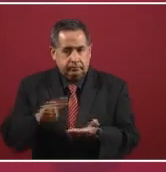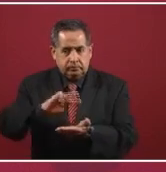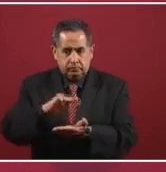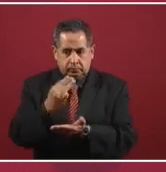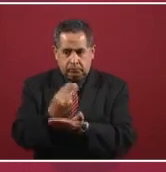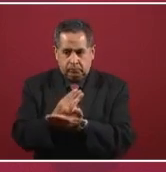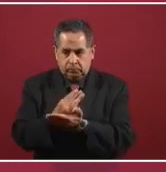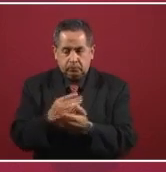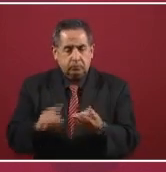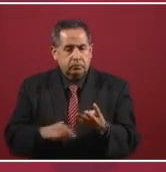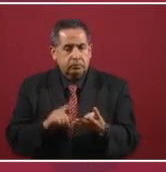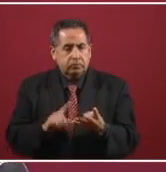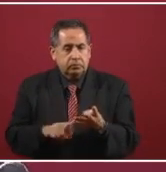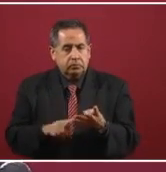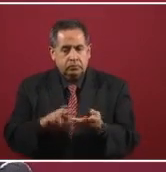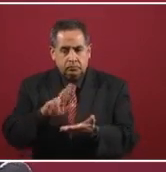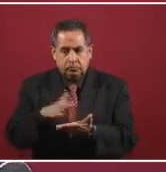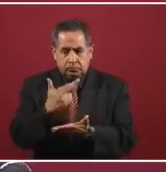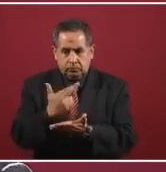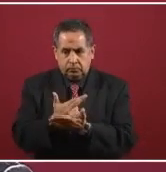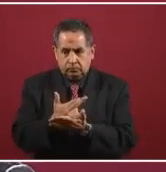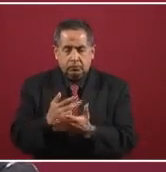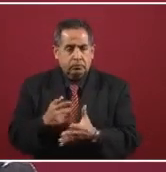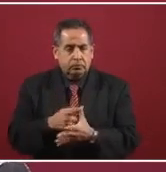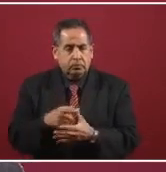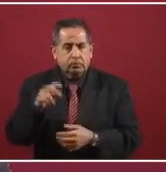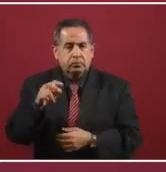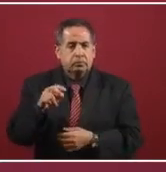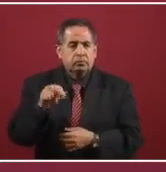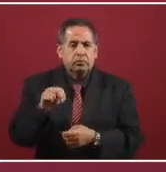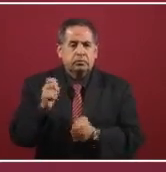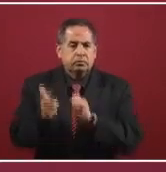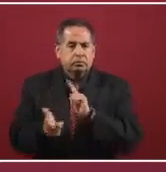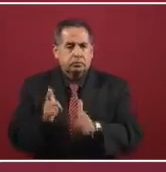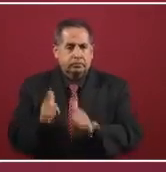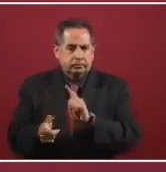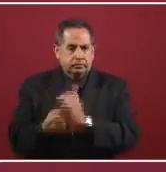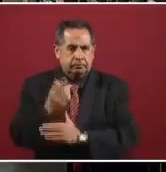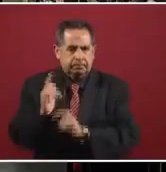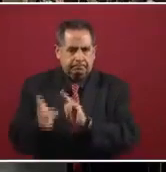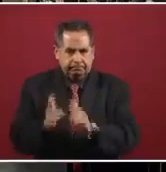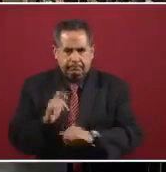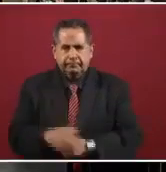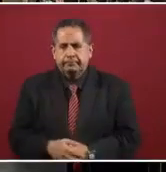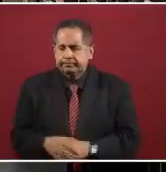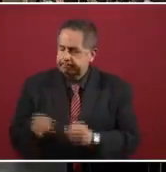Matamoros, Reynosa y Nuevo Laredo. Gracias a ustedes.